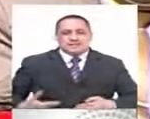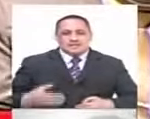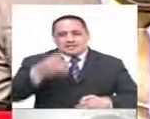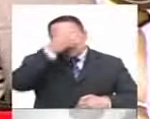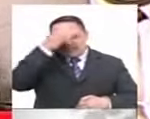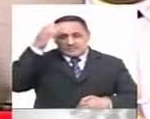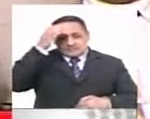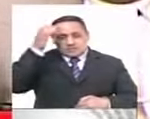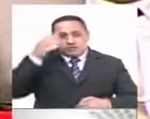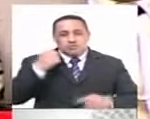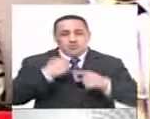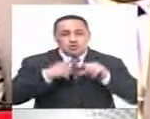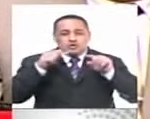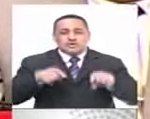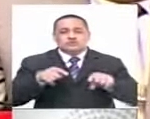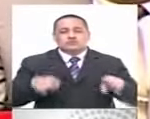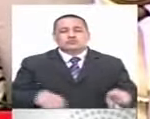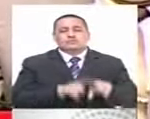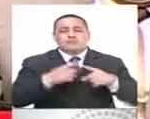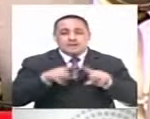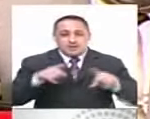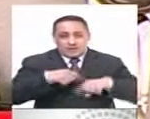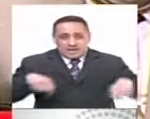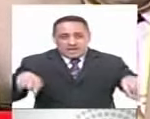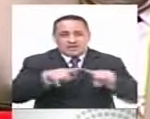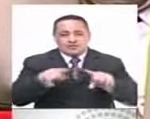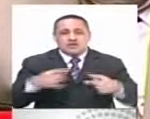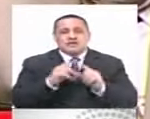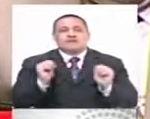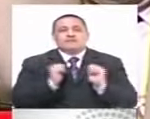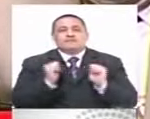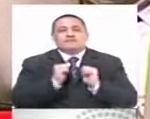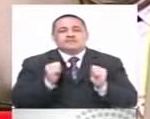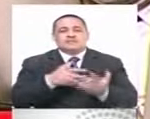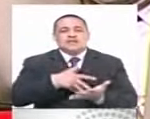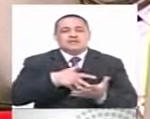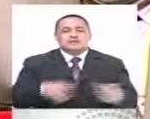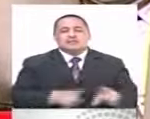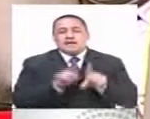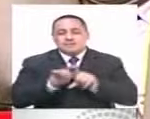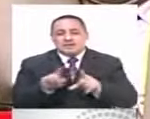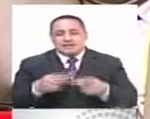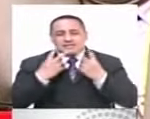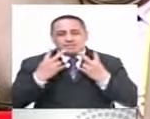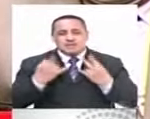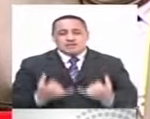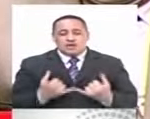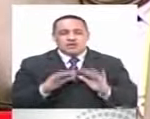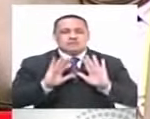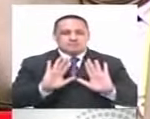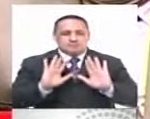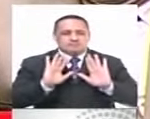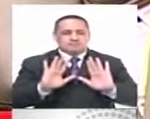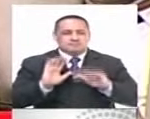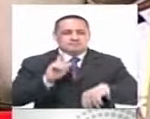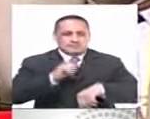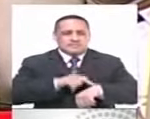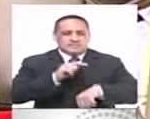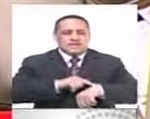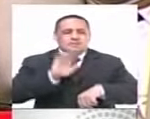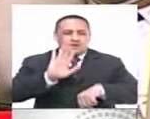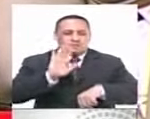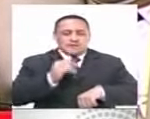Castillo. Pero ellos quedar ilesos. Esperemos, y es cuestión de tiempo, están